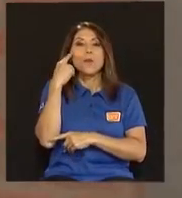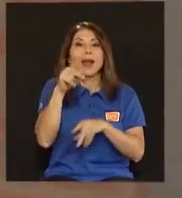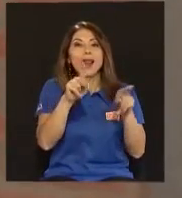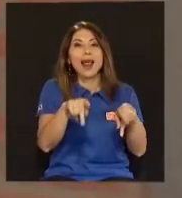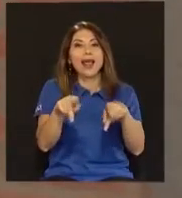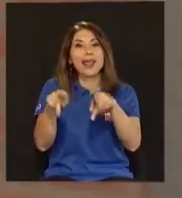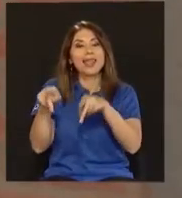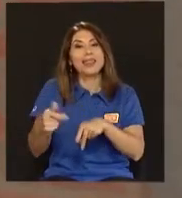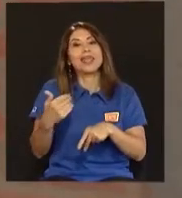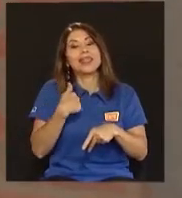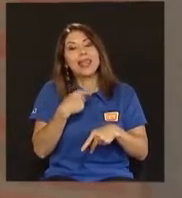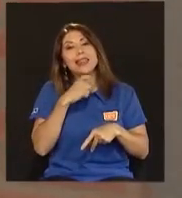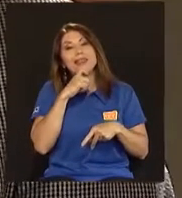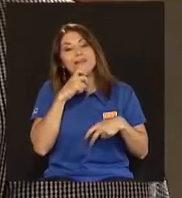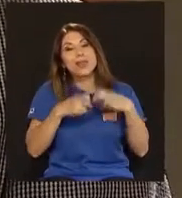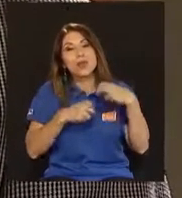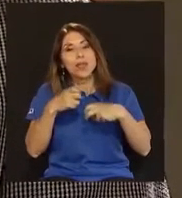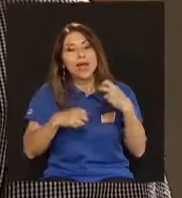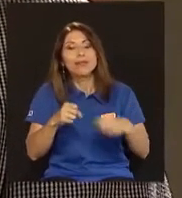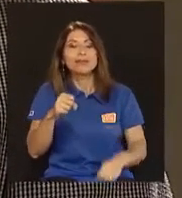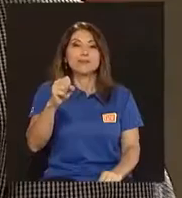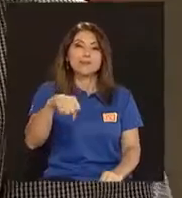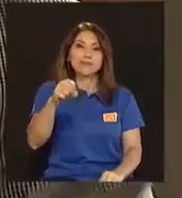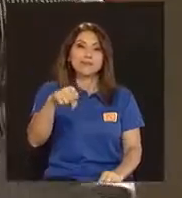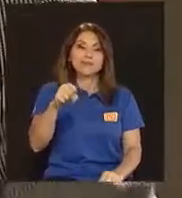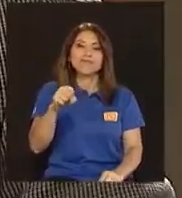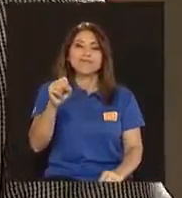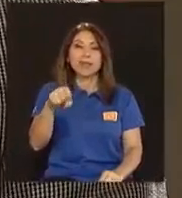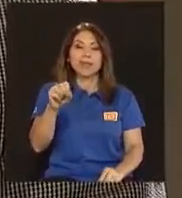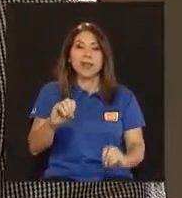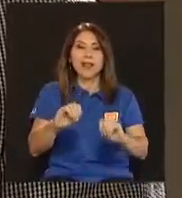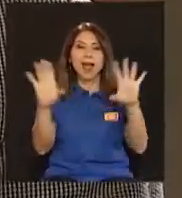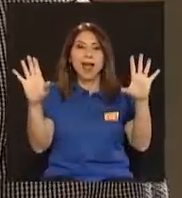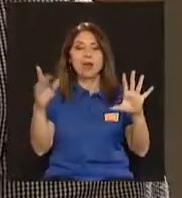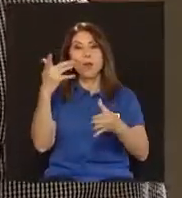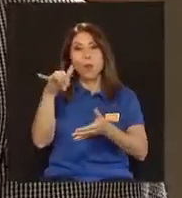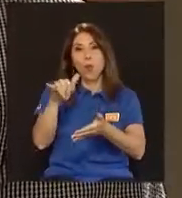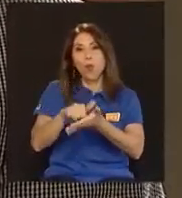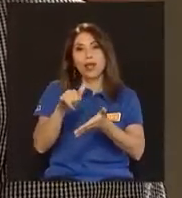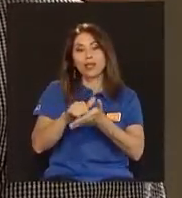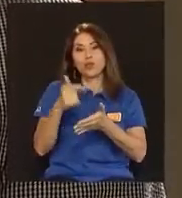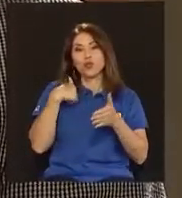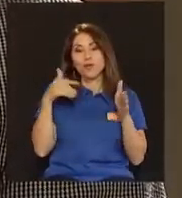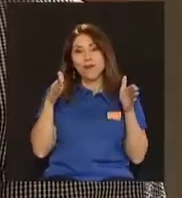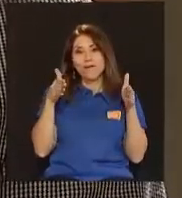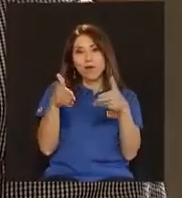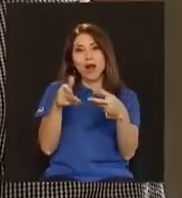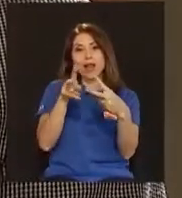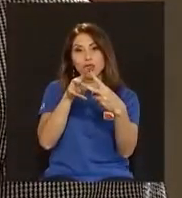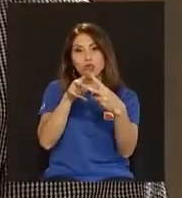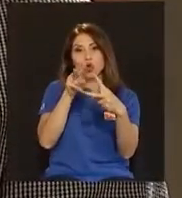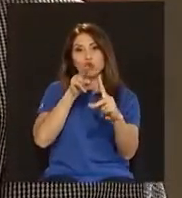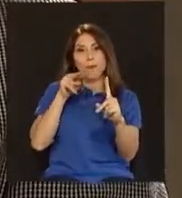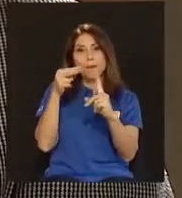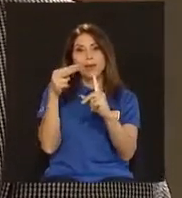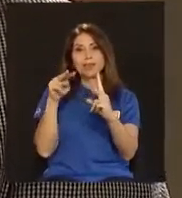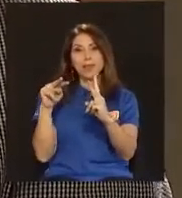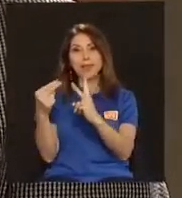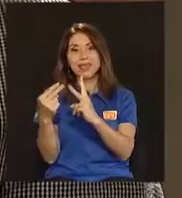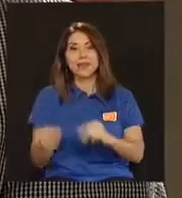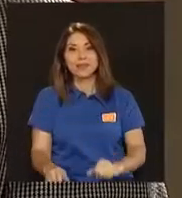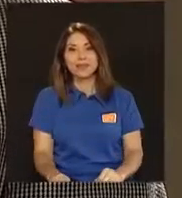que tiene dificultades. Más en la base, claro. Por eso lo iba a enfocar desde las dos perspectivas.